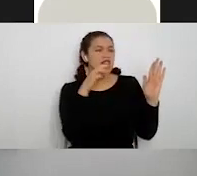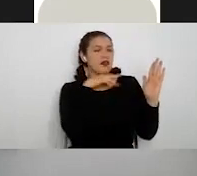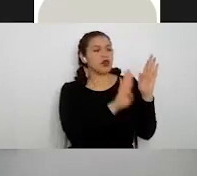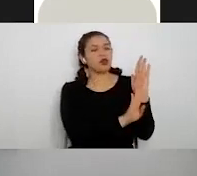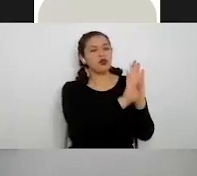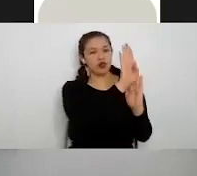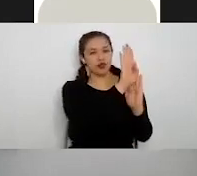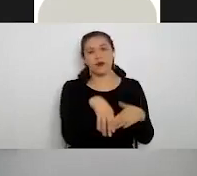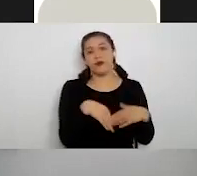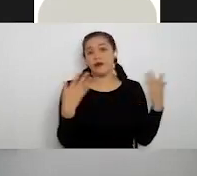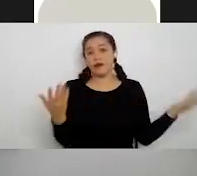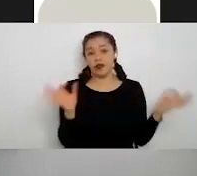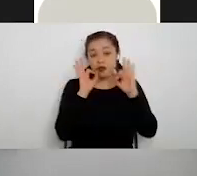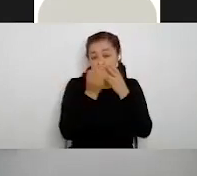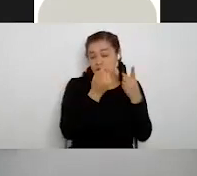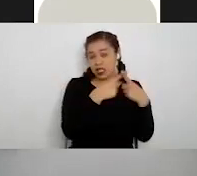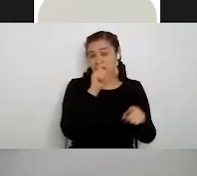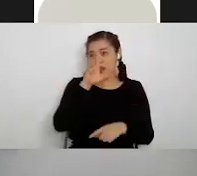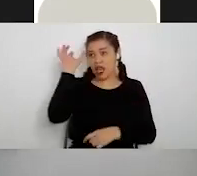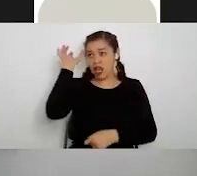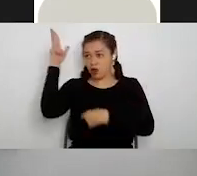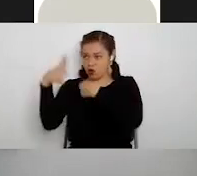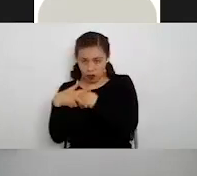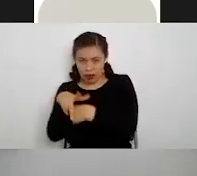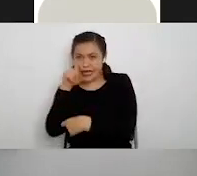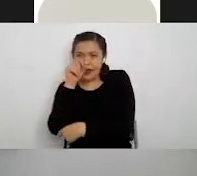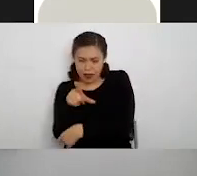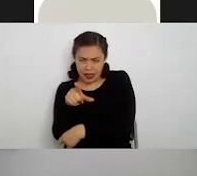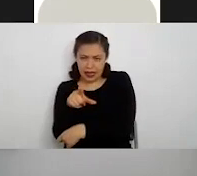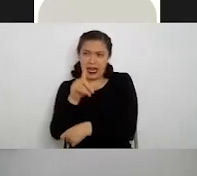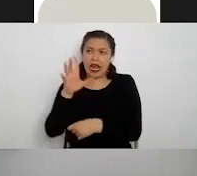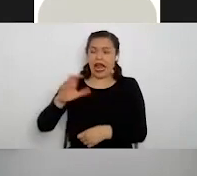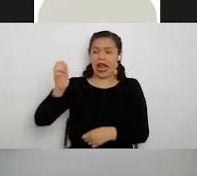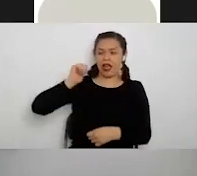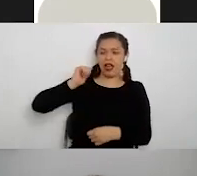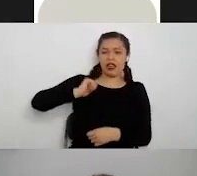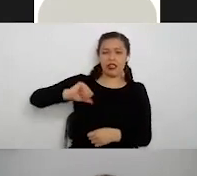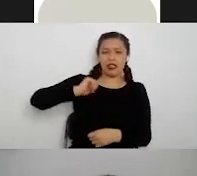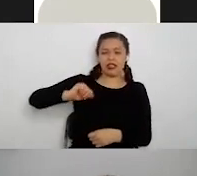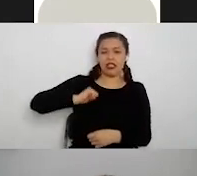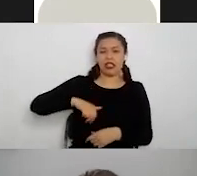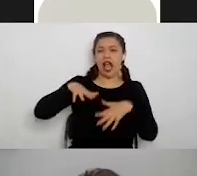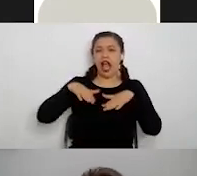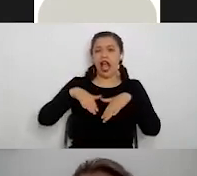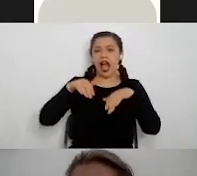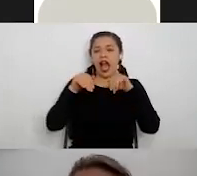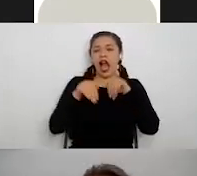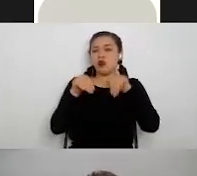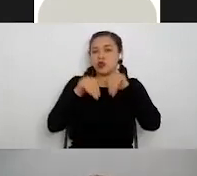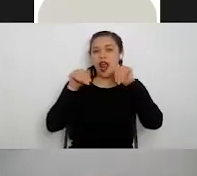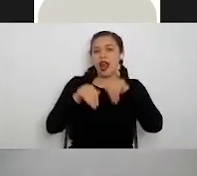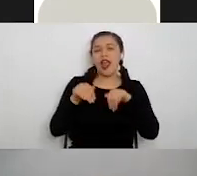modalidades. Lo mismo hizo Europa, Canadá, Australia, Nueva Zelanda, estos países